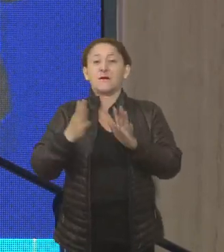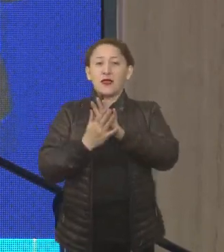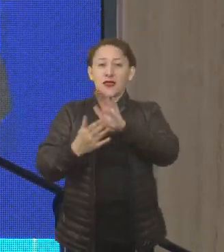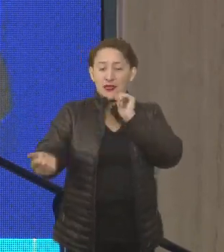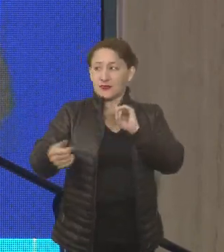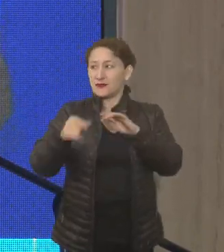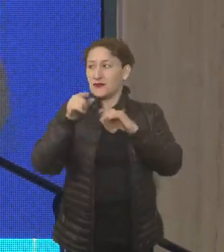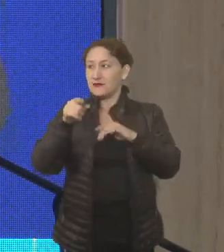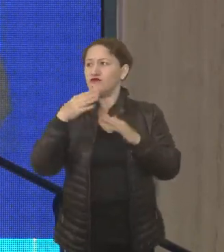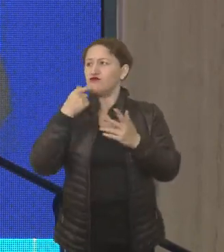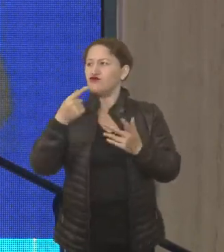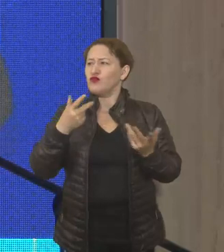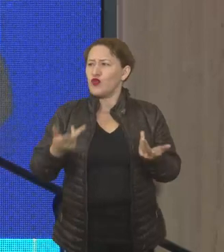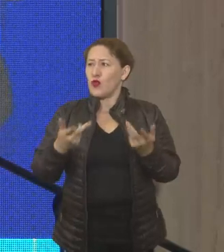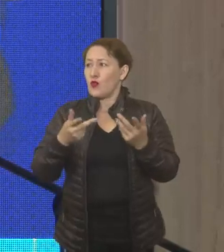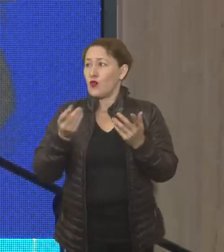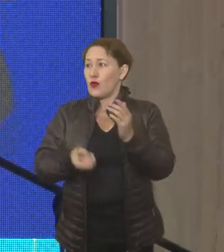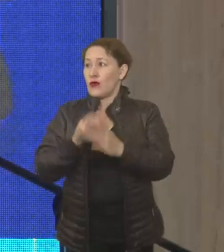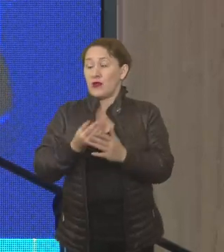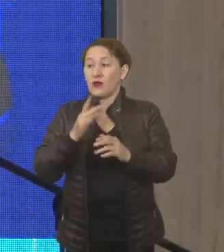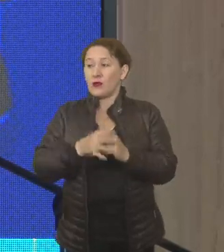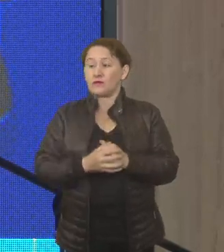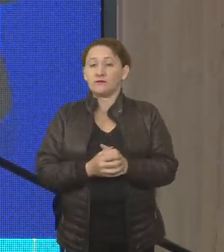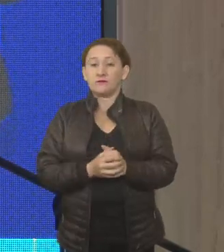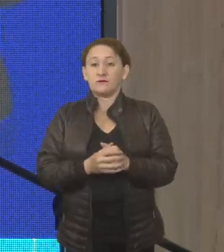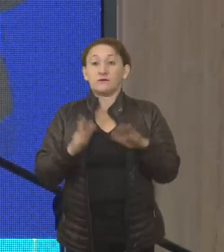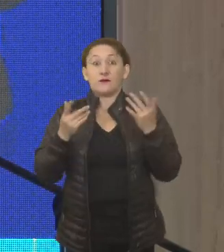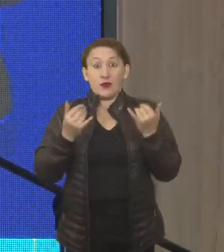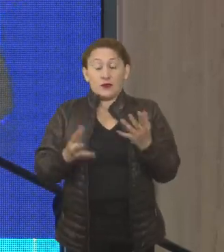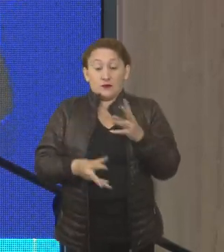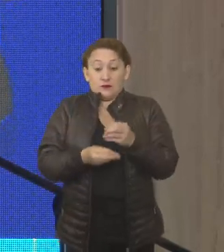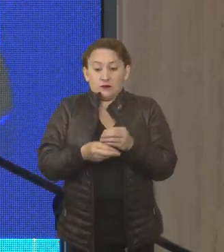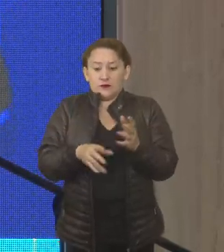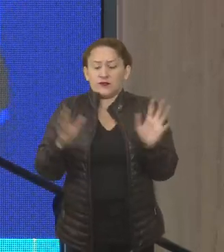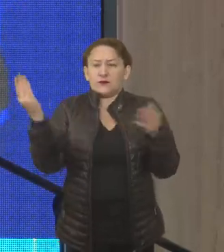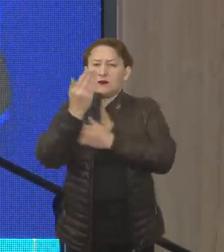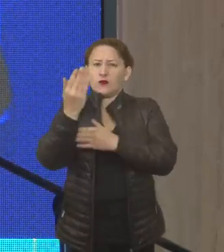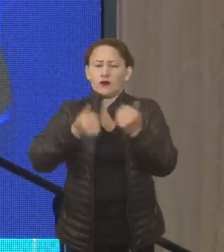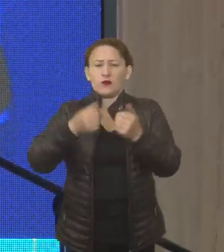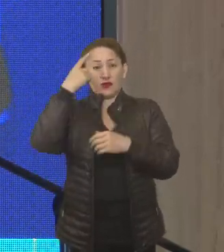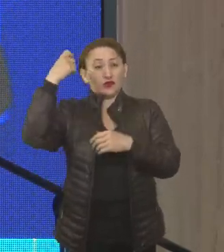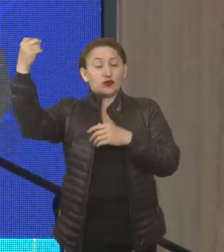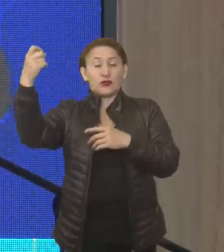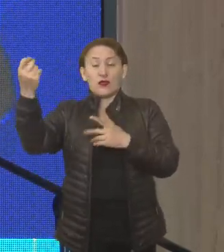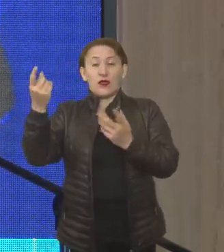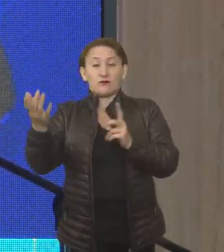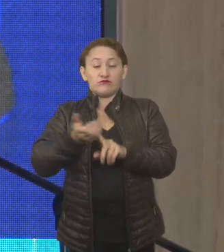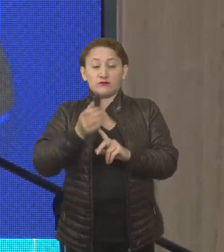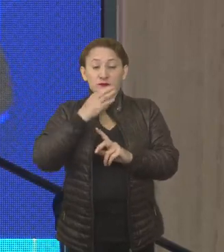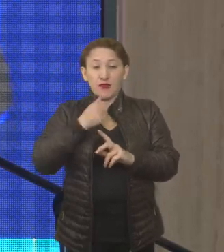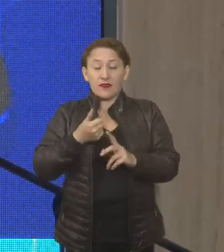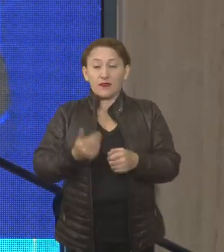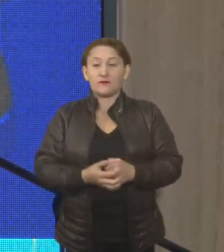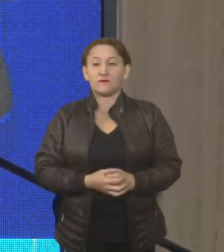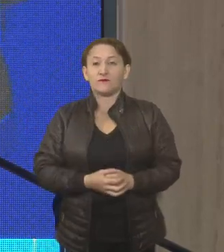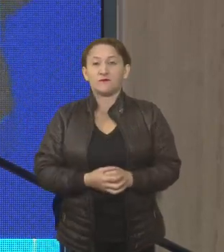de Analía, de la que es su co-creadora, y La Niña. Además, en películas como Soñar no cuesta nada y Siempre